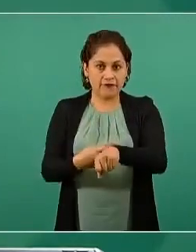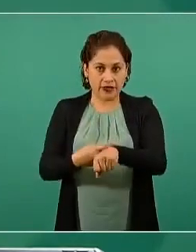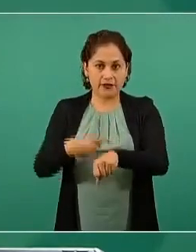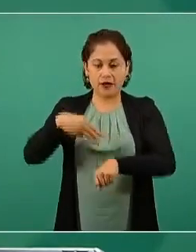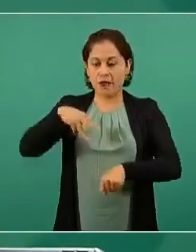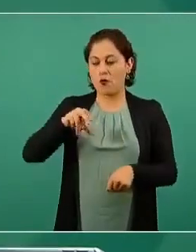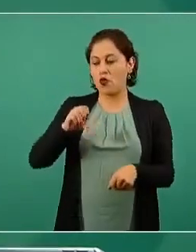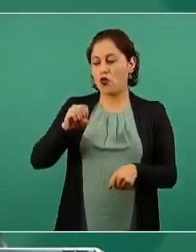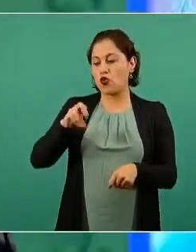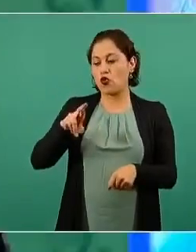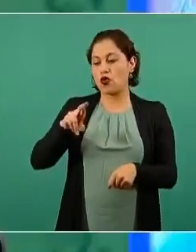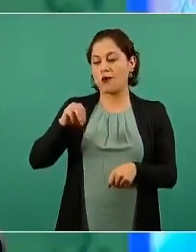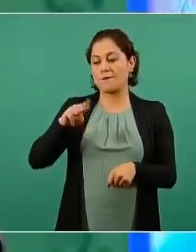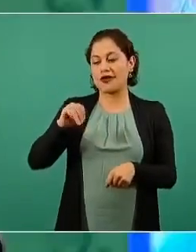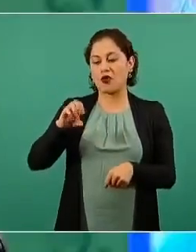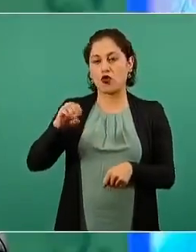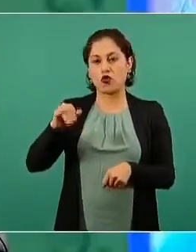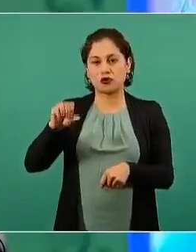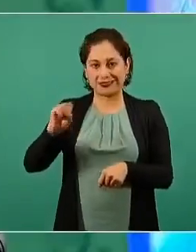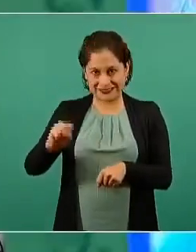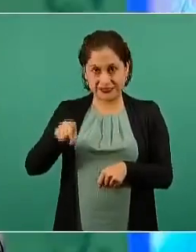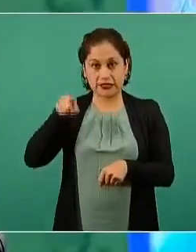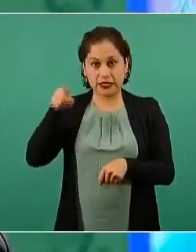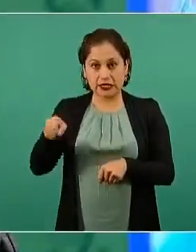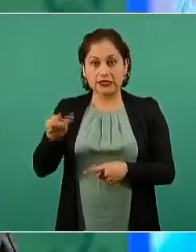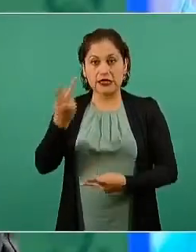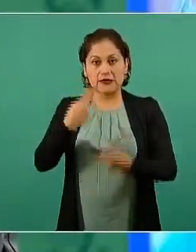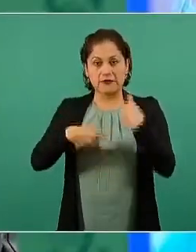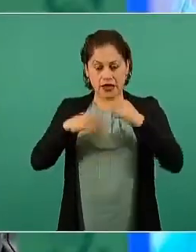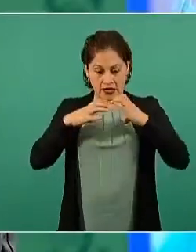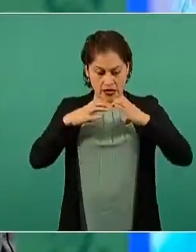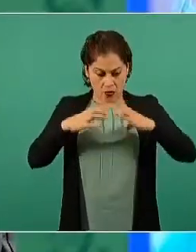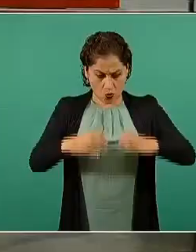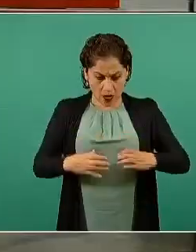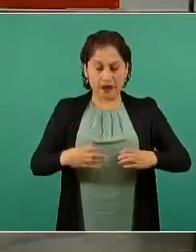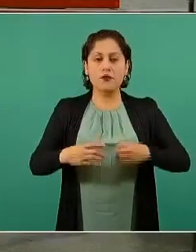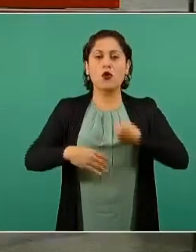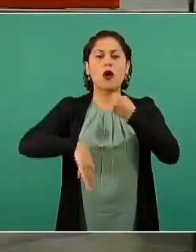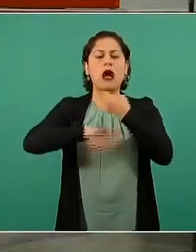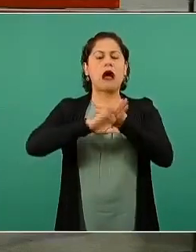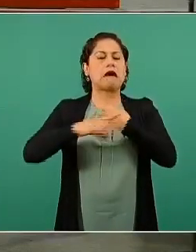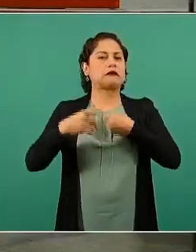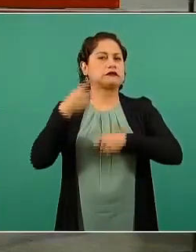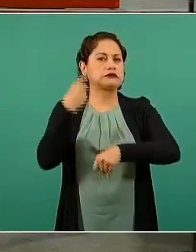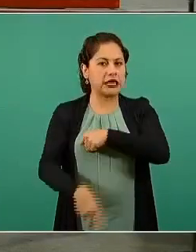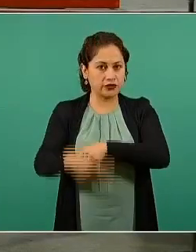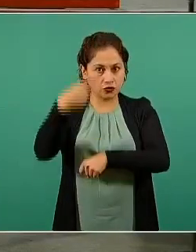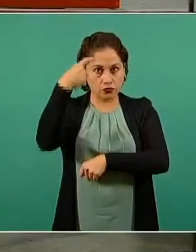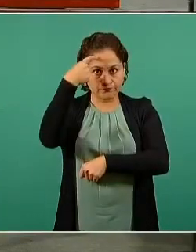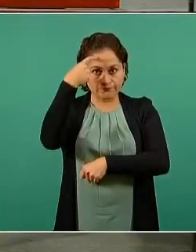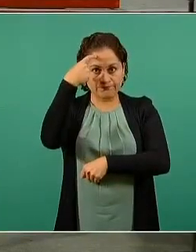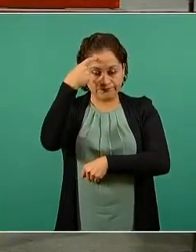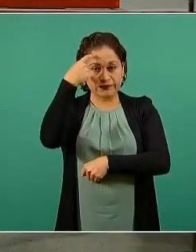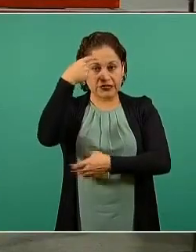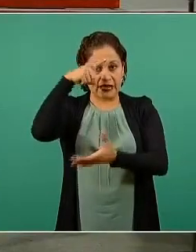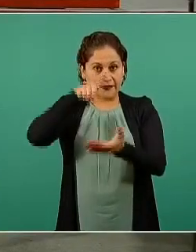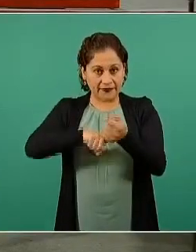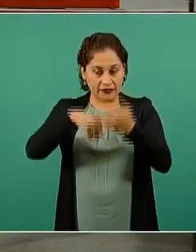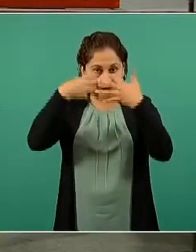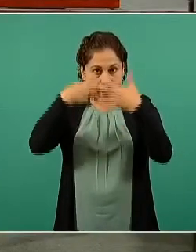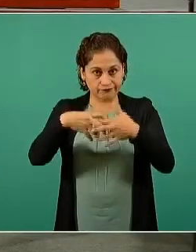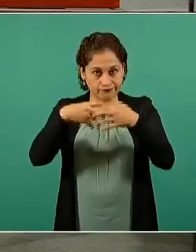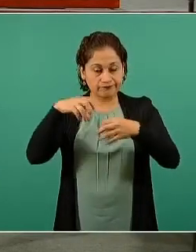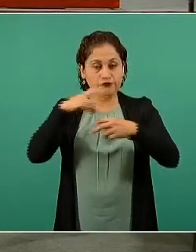que produce lesiones invasoras muy importantes, sobre todo en el cráneo, en la cara, y se asocian con estados de